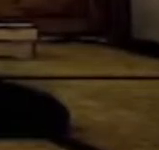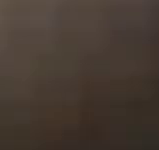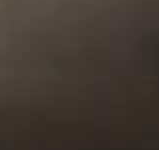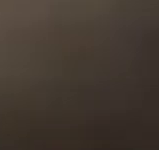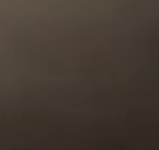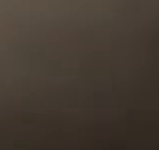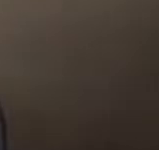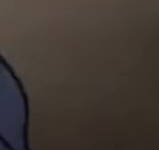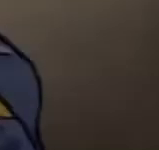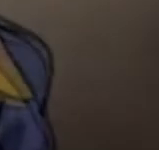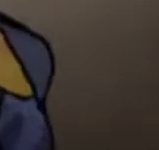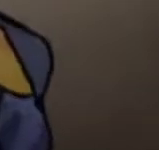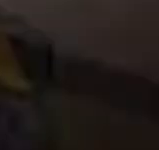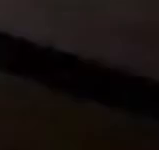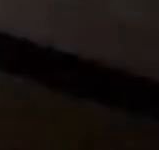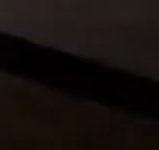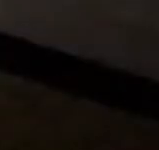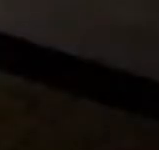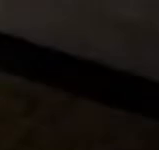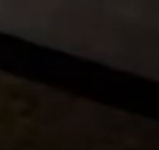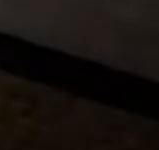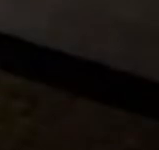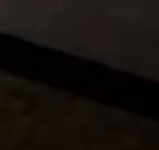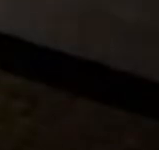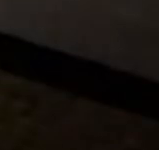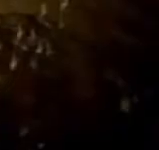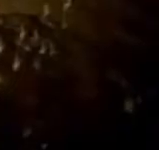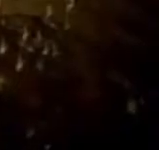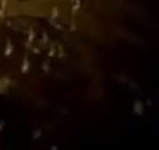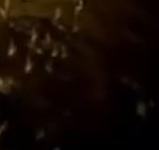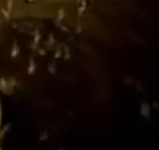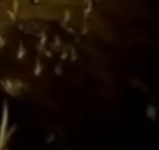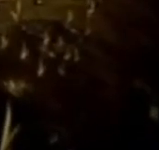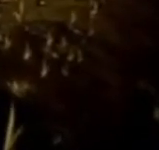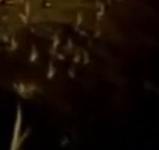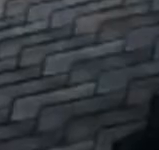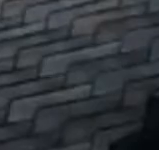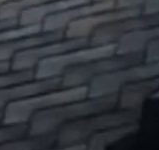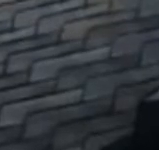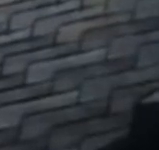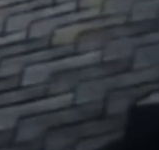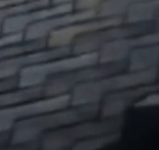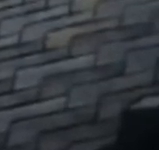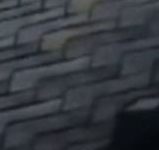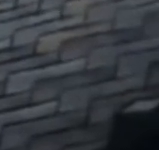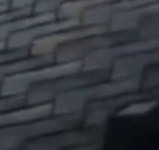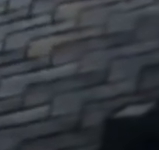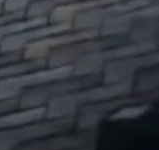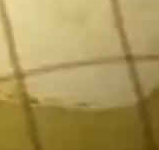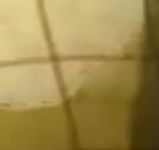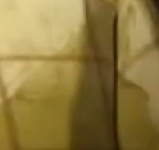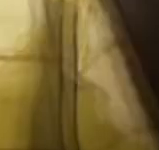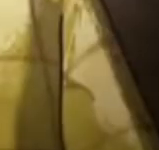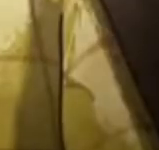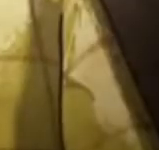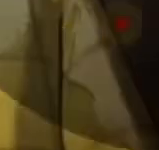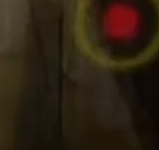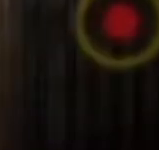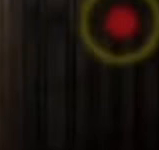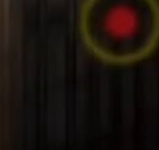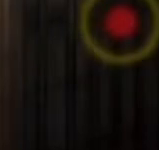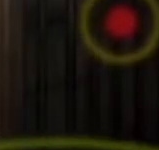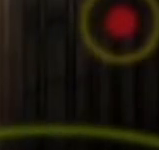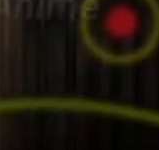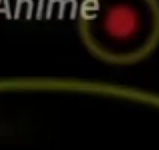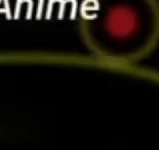Fruity Samurai en Anime. Lunes, 2 horas, por la señal 22.2 de Canal 22.